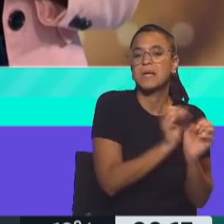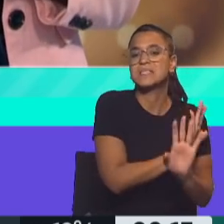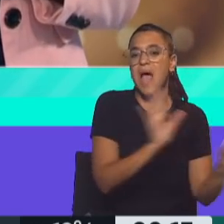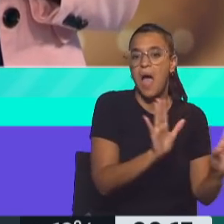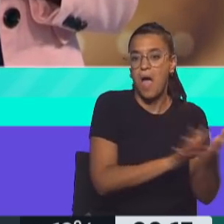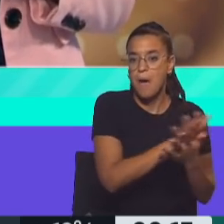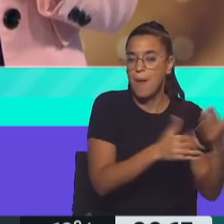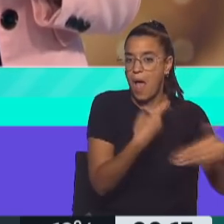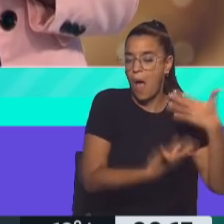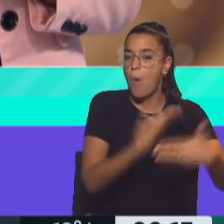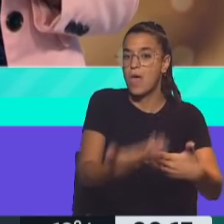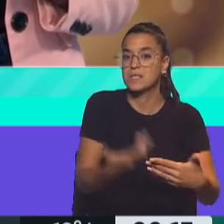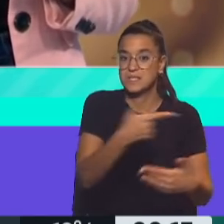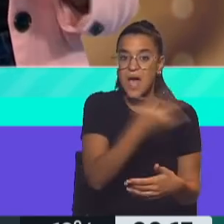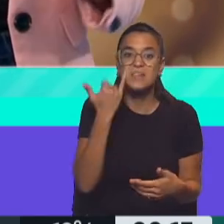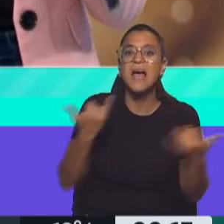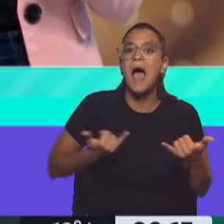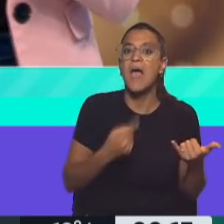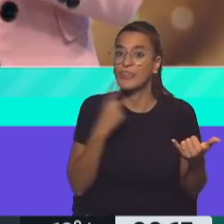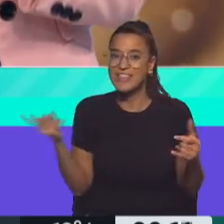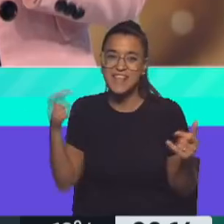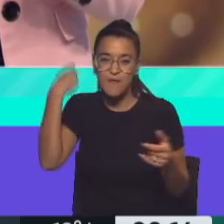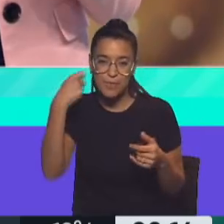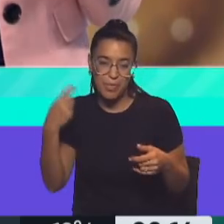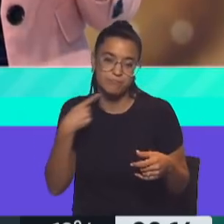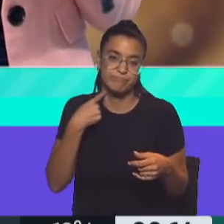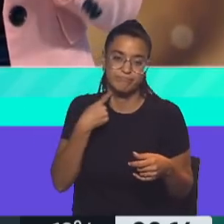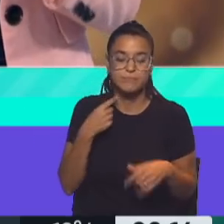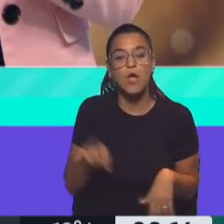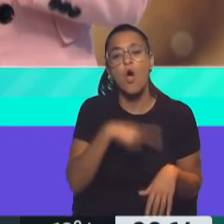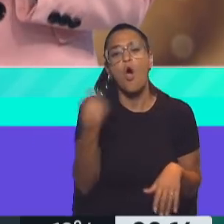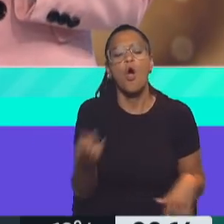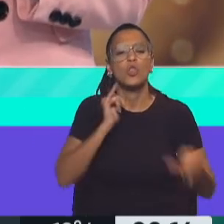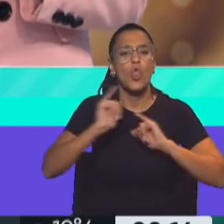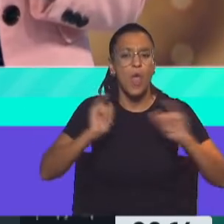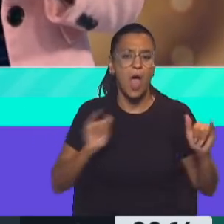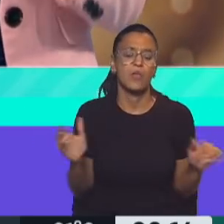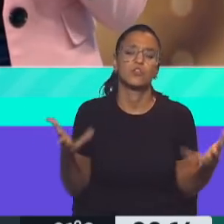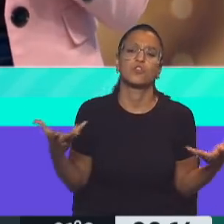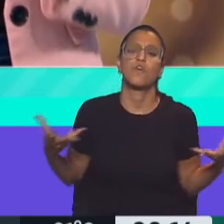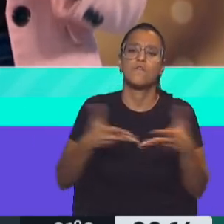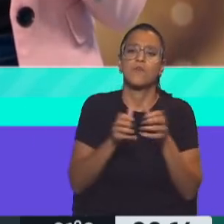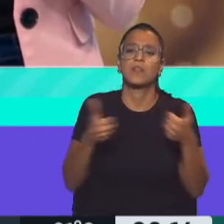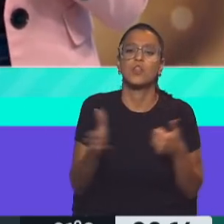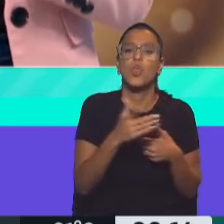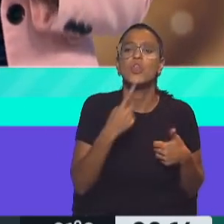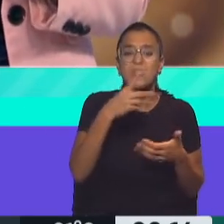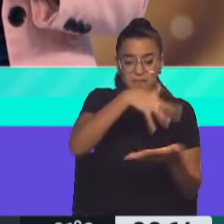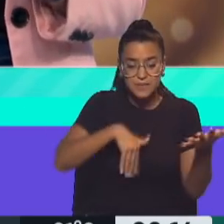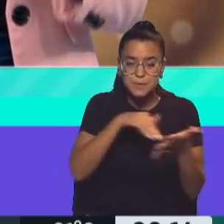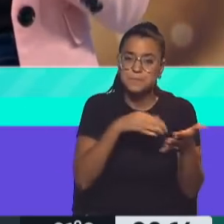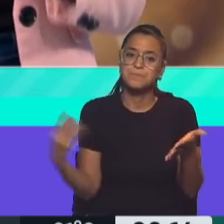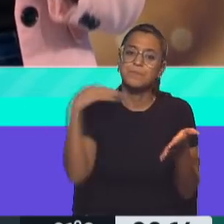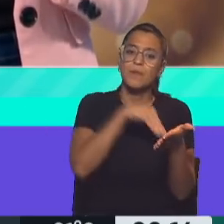causas contra dirigentes sindicales de la construcción el otro dato que suma el informe del frente de todos es la pertenencia partidaria